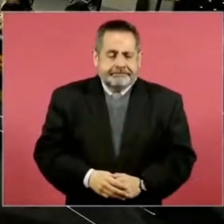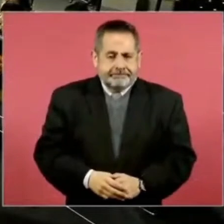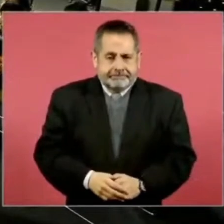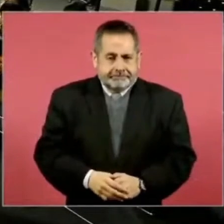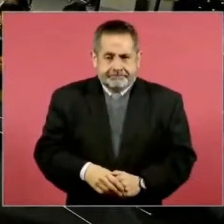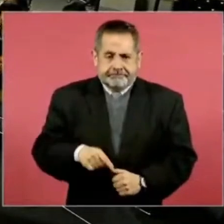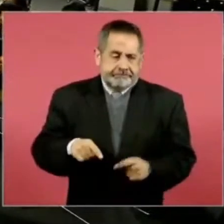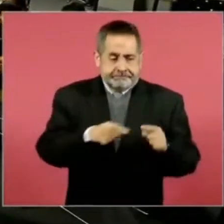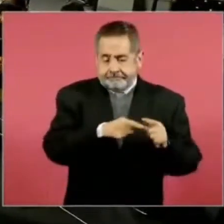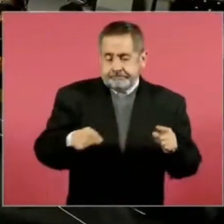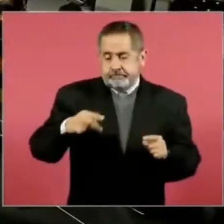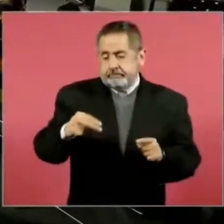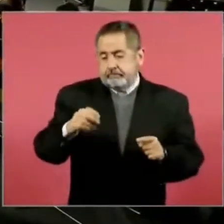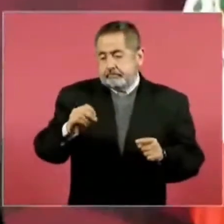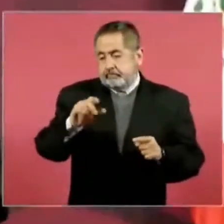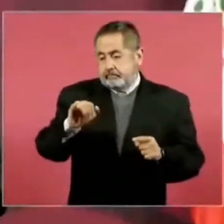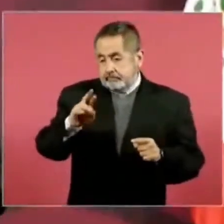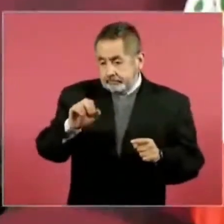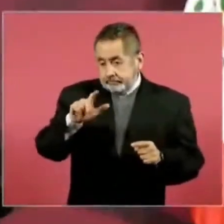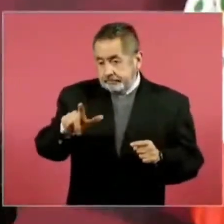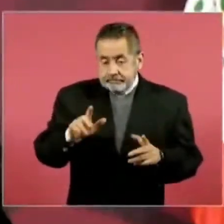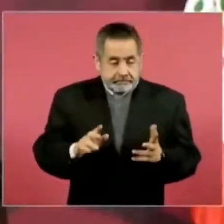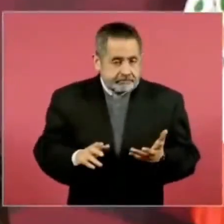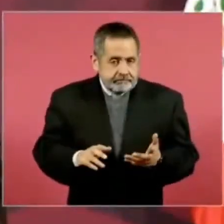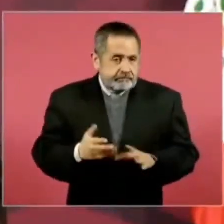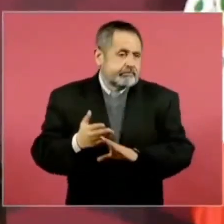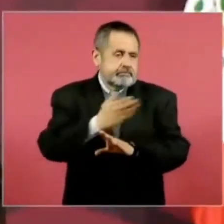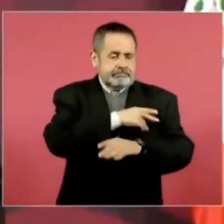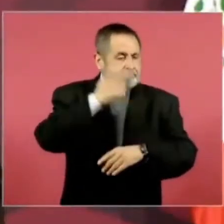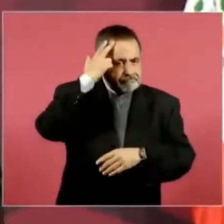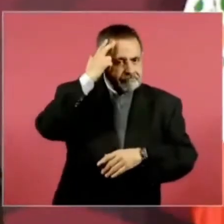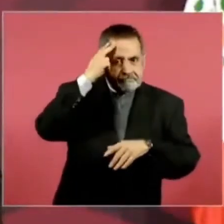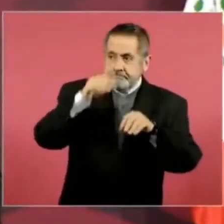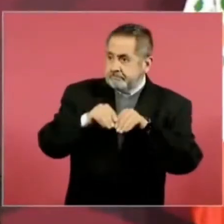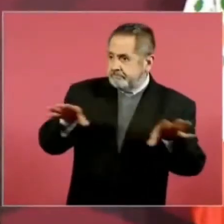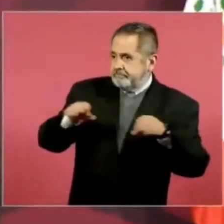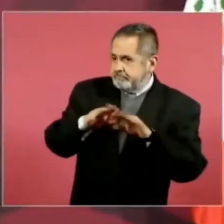ni modo que se supiera.